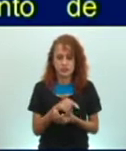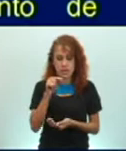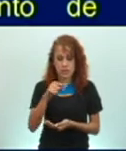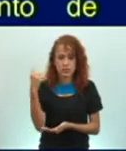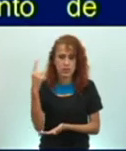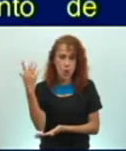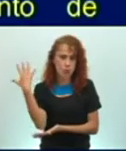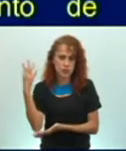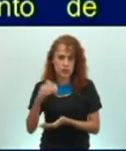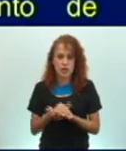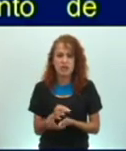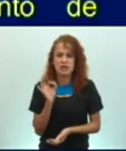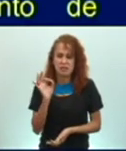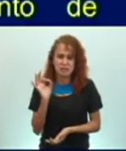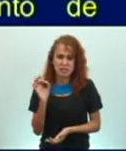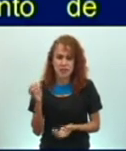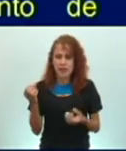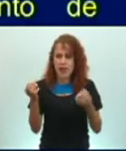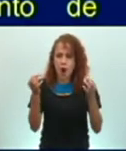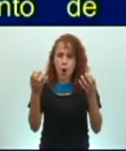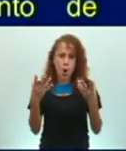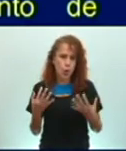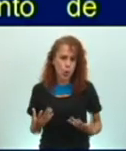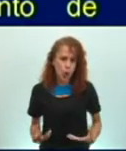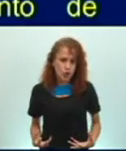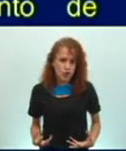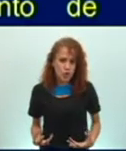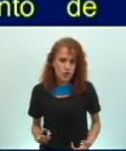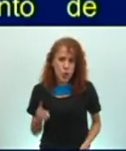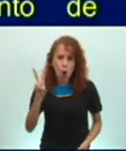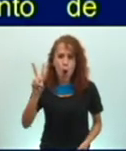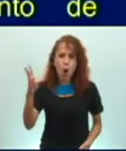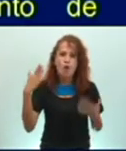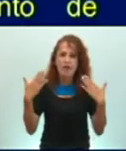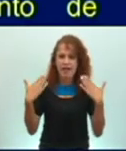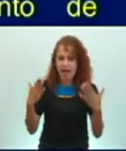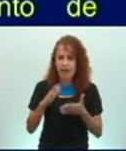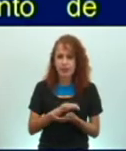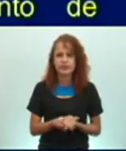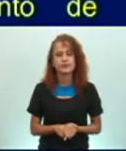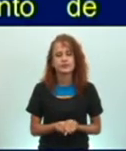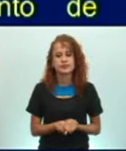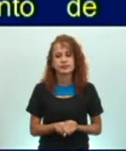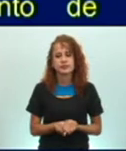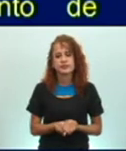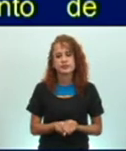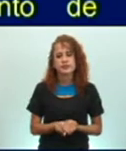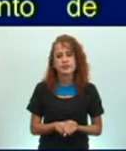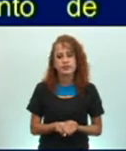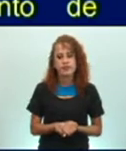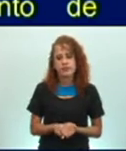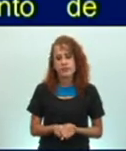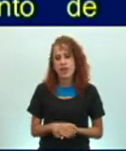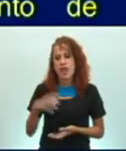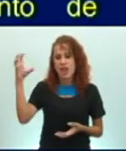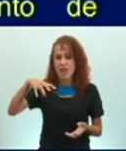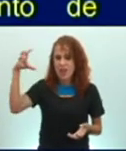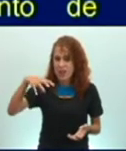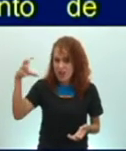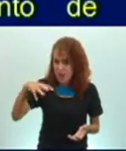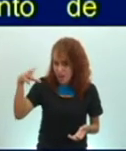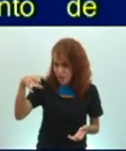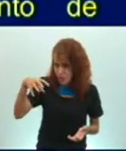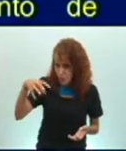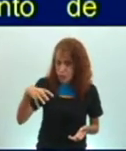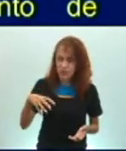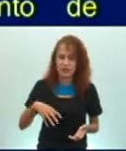se asocian a la época de verano y de otoño y los efectos de los vientos y las lluvias son, con frecuencia, devastadores por su